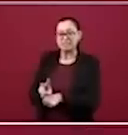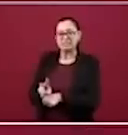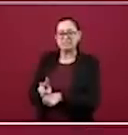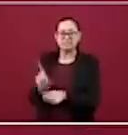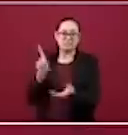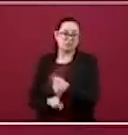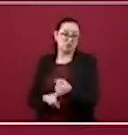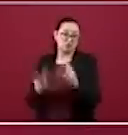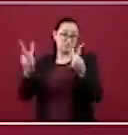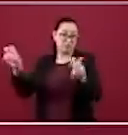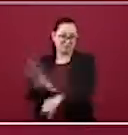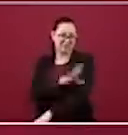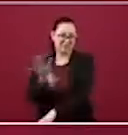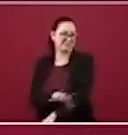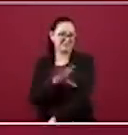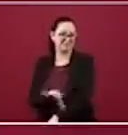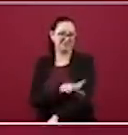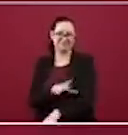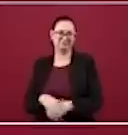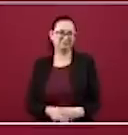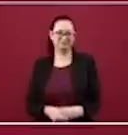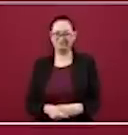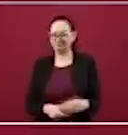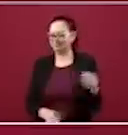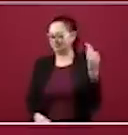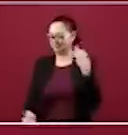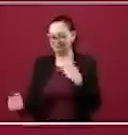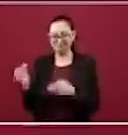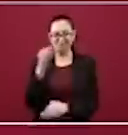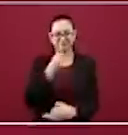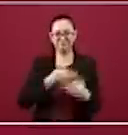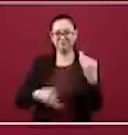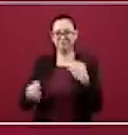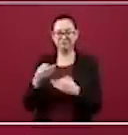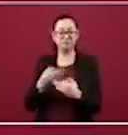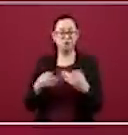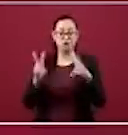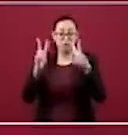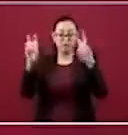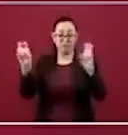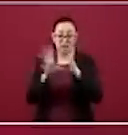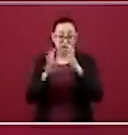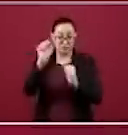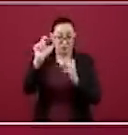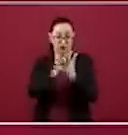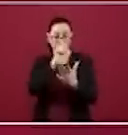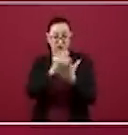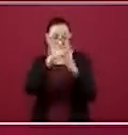sector energético, todo lo que produjo la llamada reforma